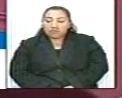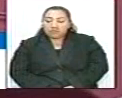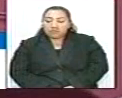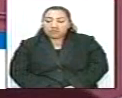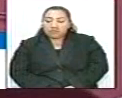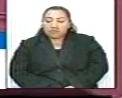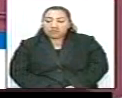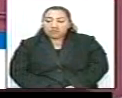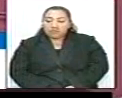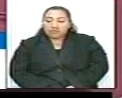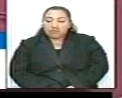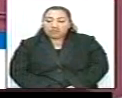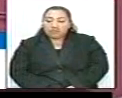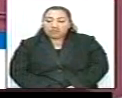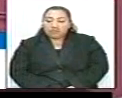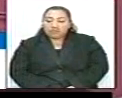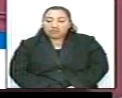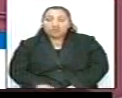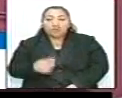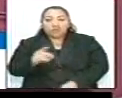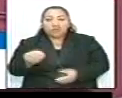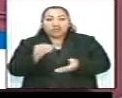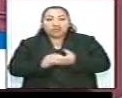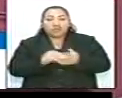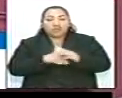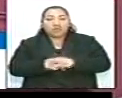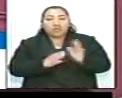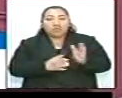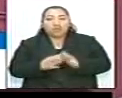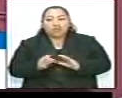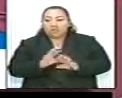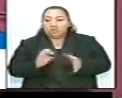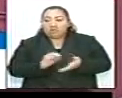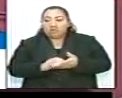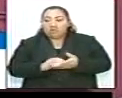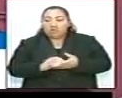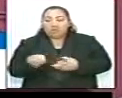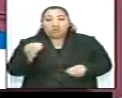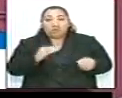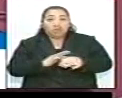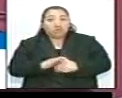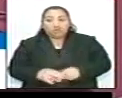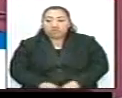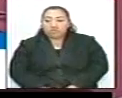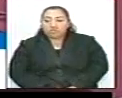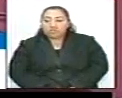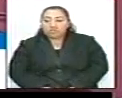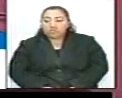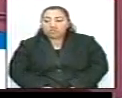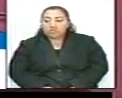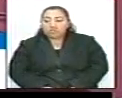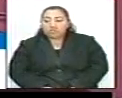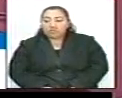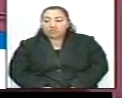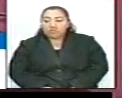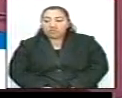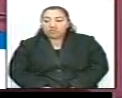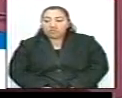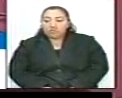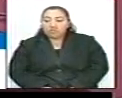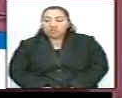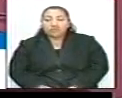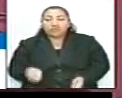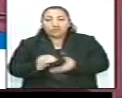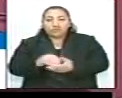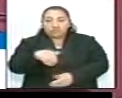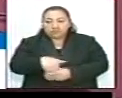Entonces, eso vamos a considerar dentro del plan de trabajo. De no haber ningún aporte o recomendación más al plan de trabajo,